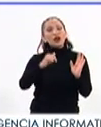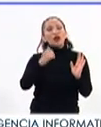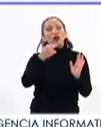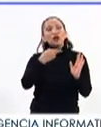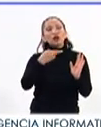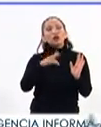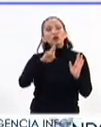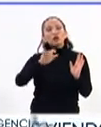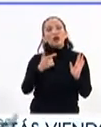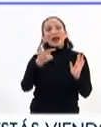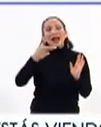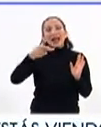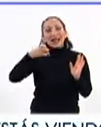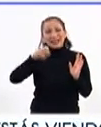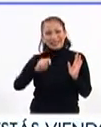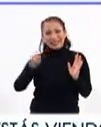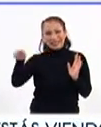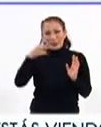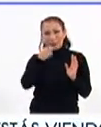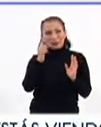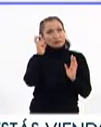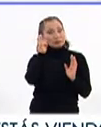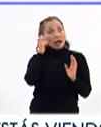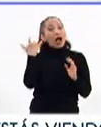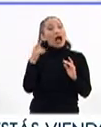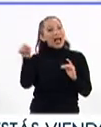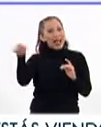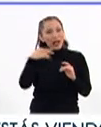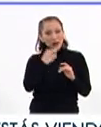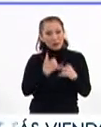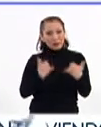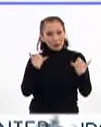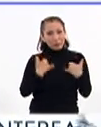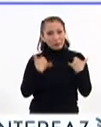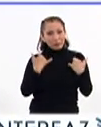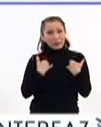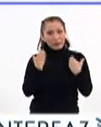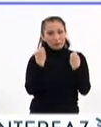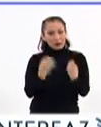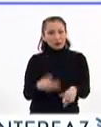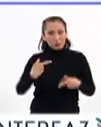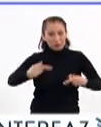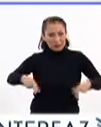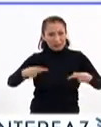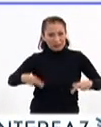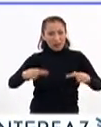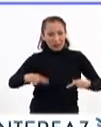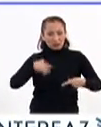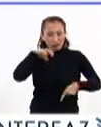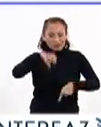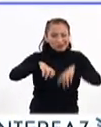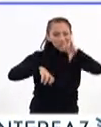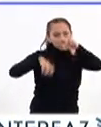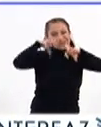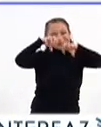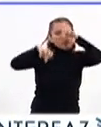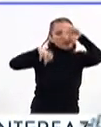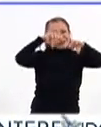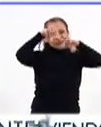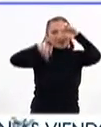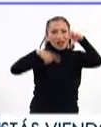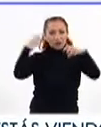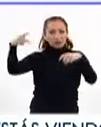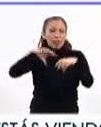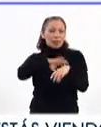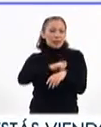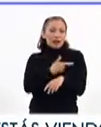Herr, seguramente usted ha escuchado de él. Joven que pues perdió sus piernas escalando, practicando